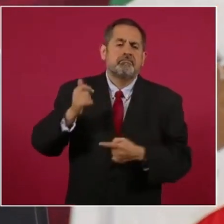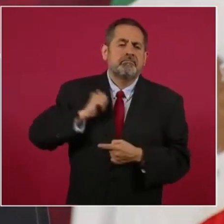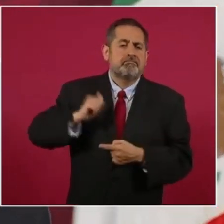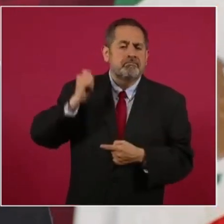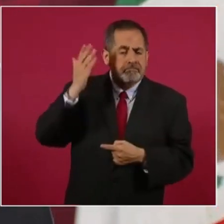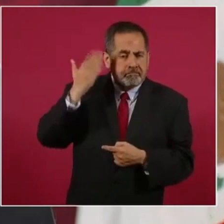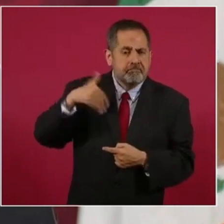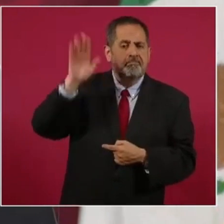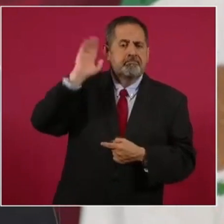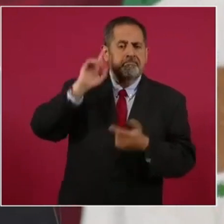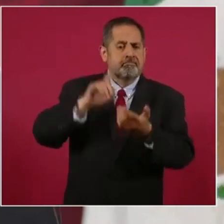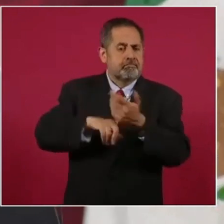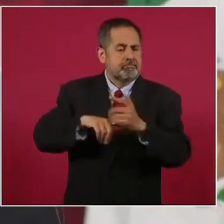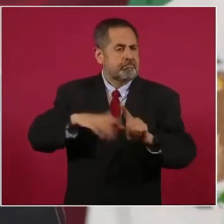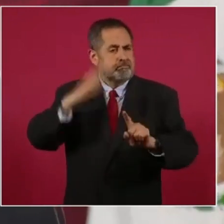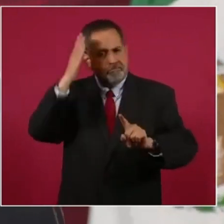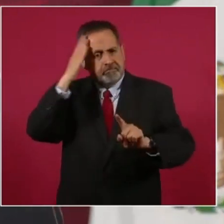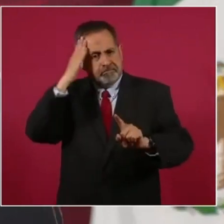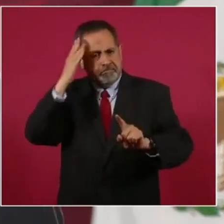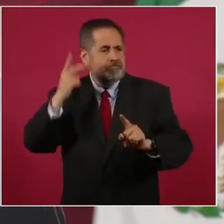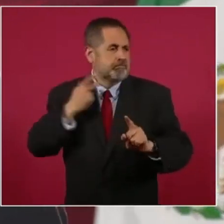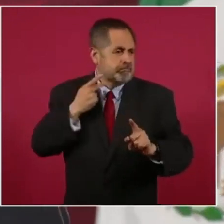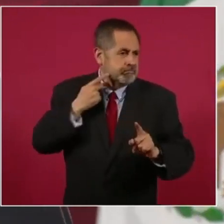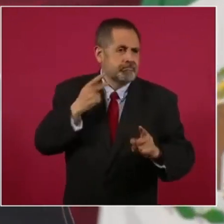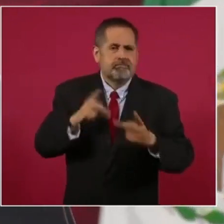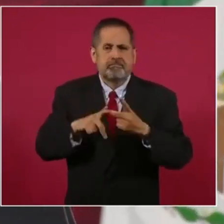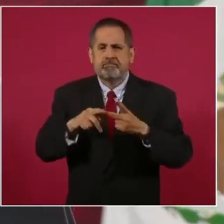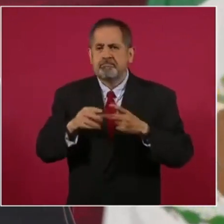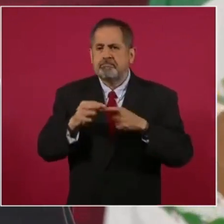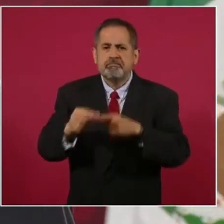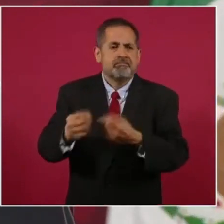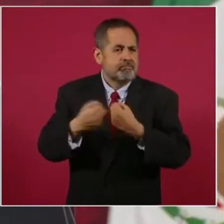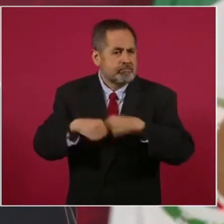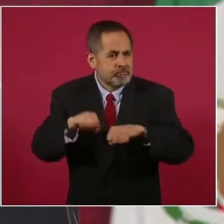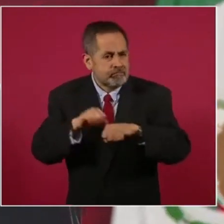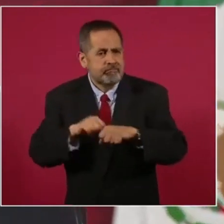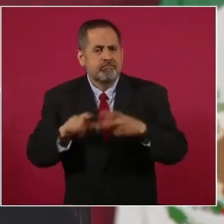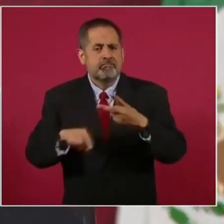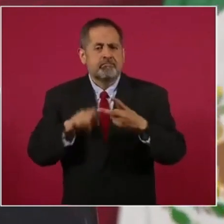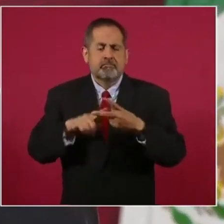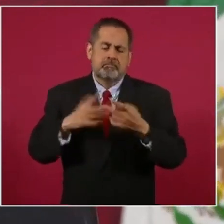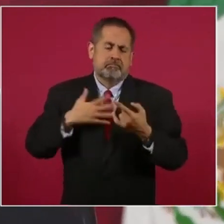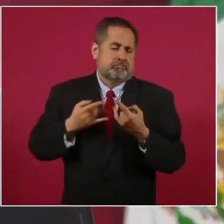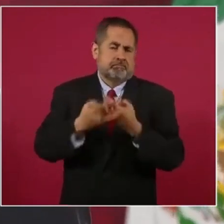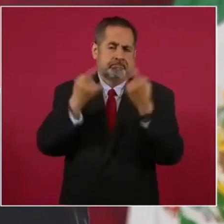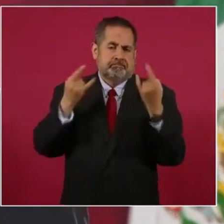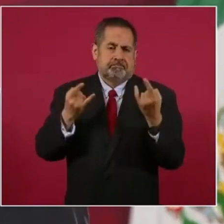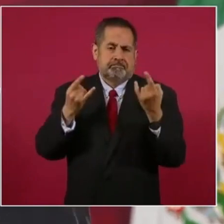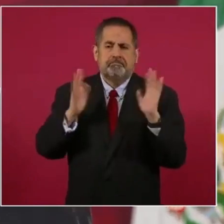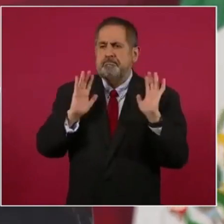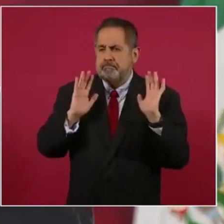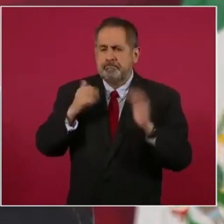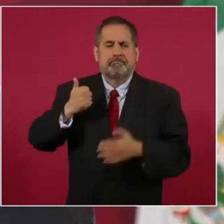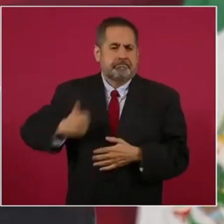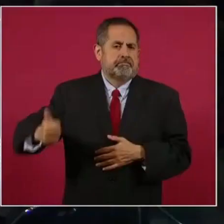los dirigentes políticos, sociales en nuestra historia